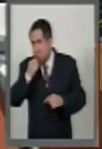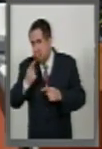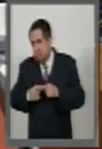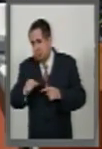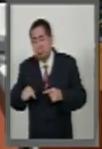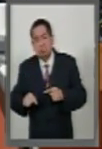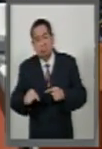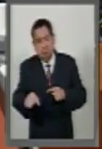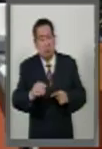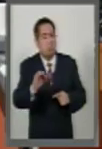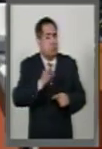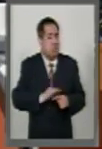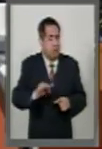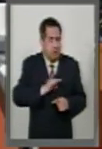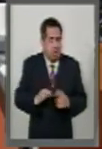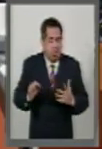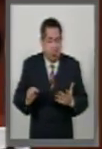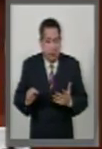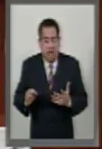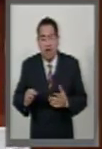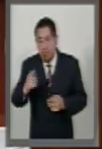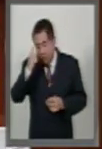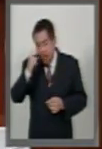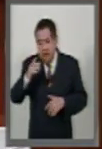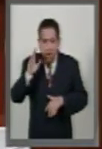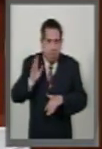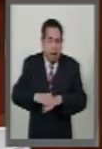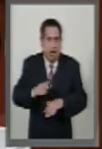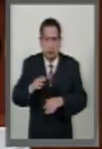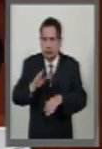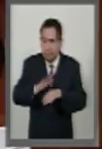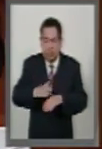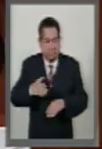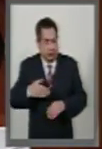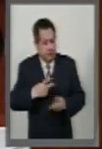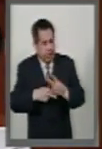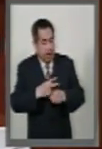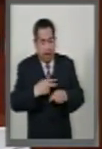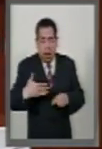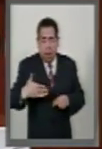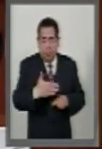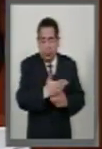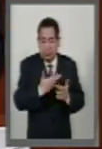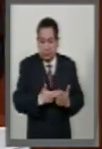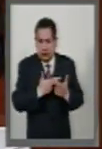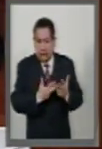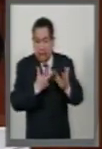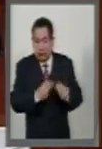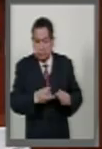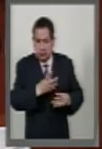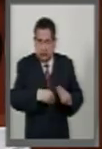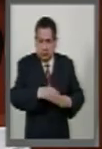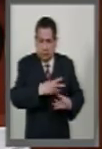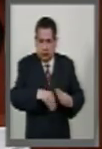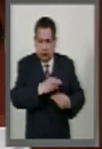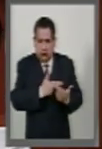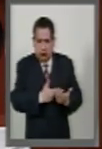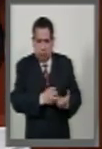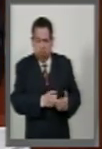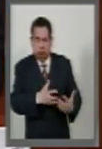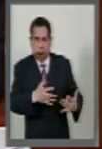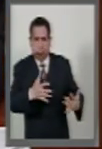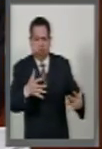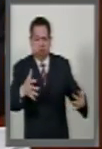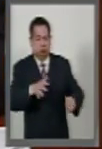plazo, así como lograr que haya más peces en los mares y garantizar así la